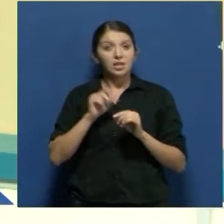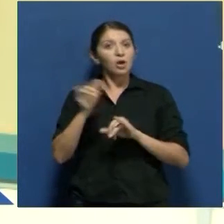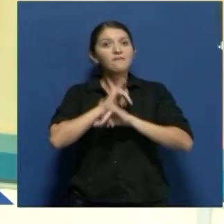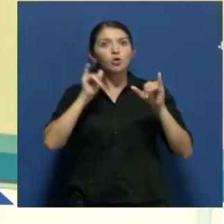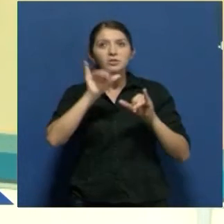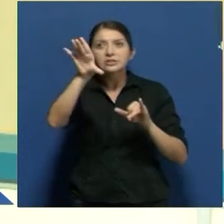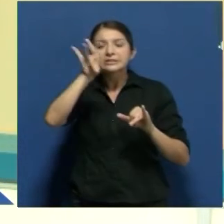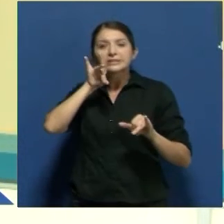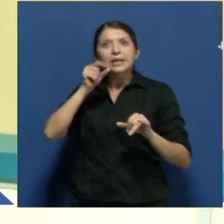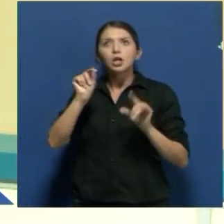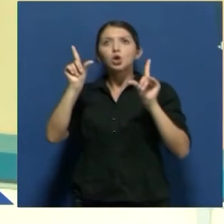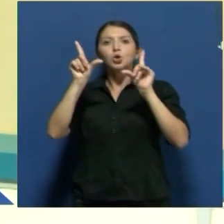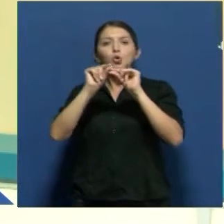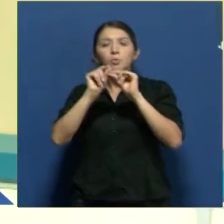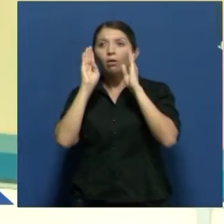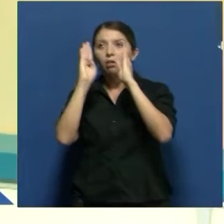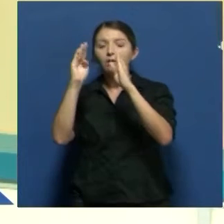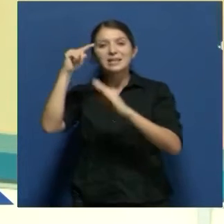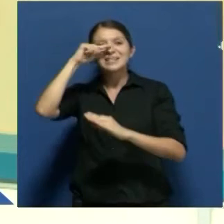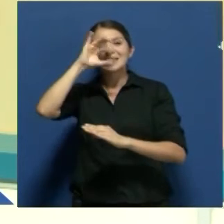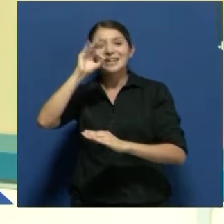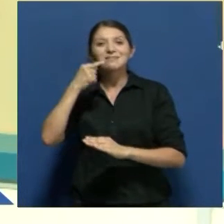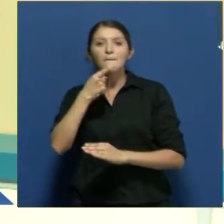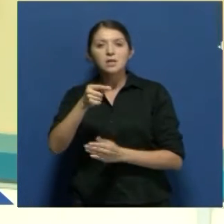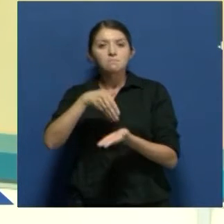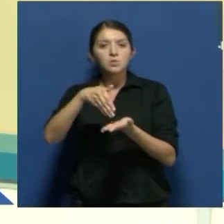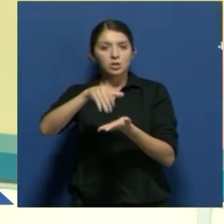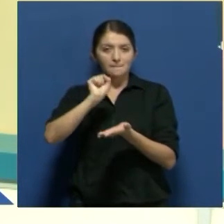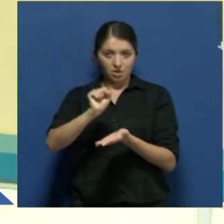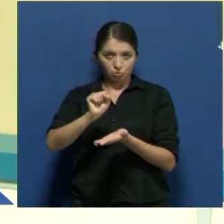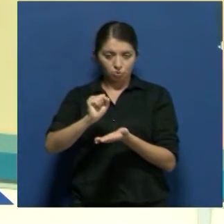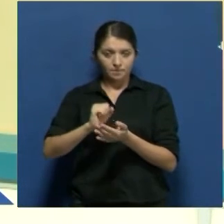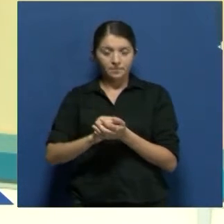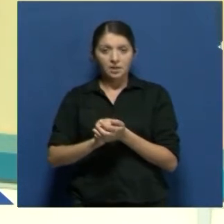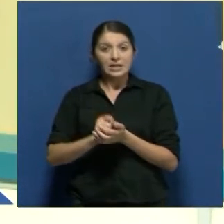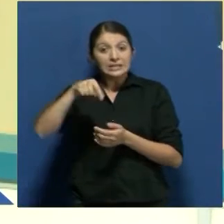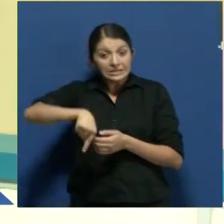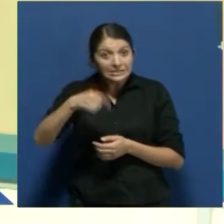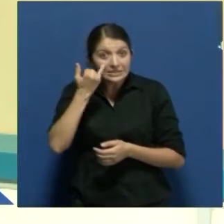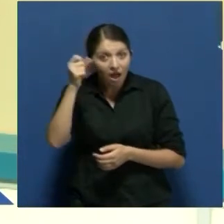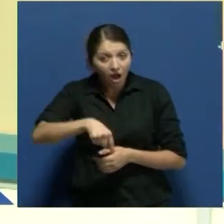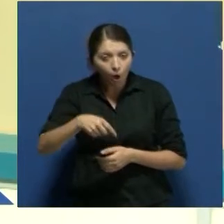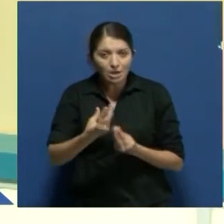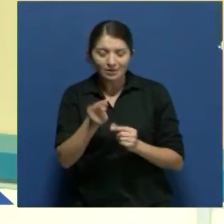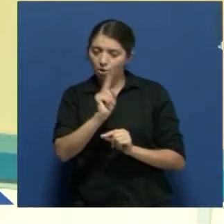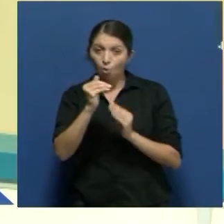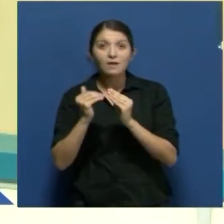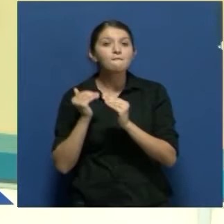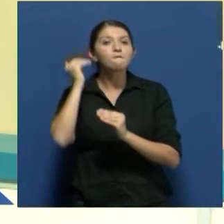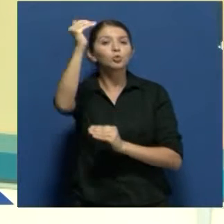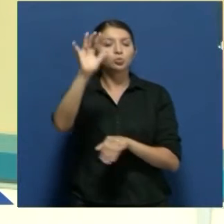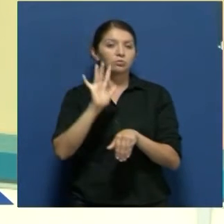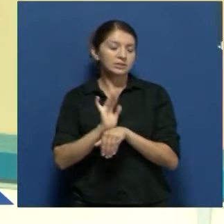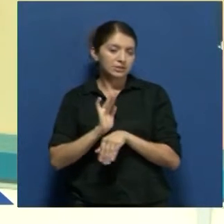que pierde el Estado Nacional con este acuerdo. Es una proyección, lógicamente, y que ha sido totalmente,